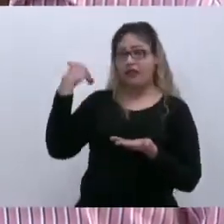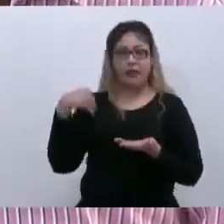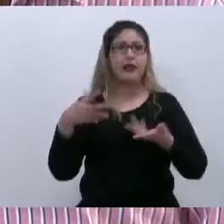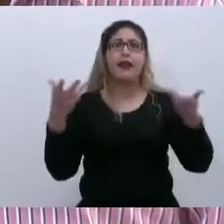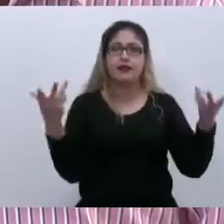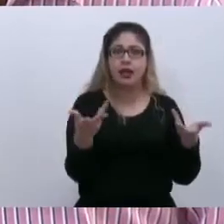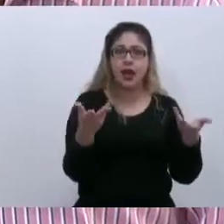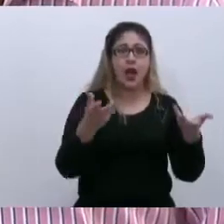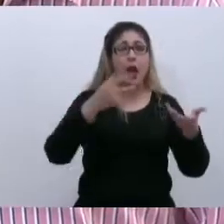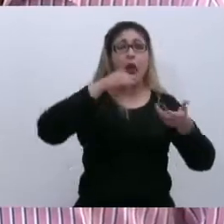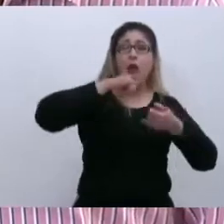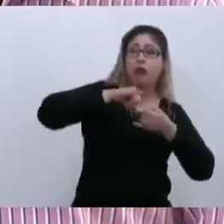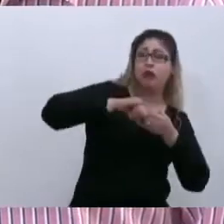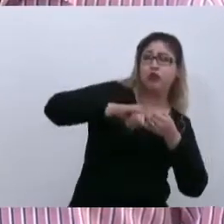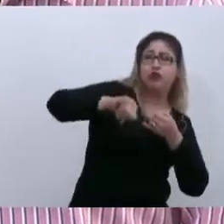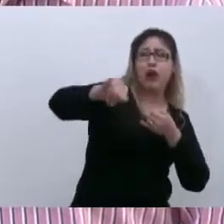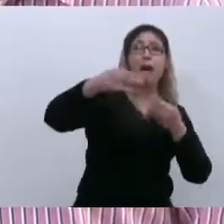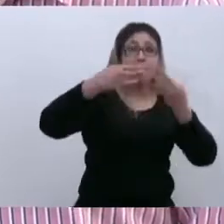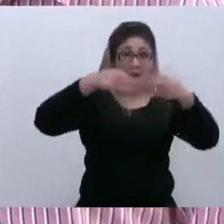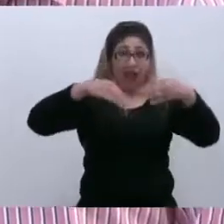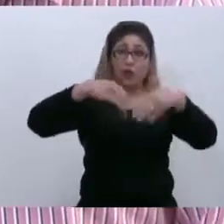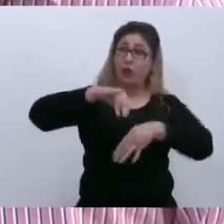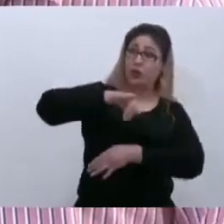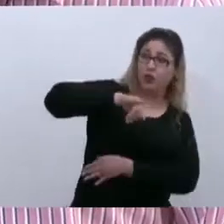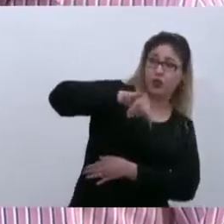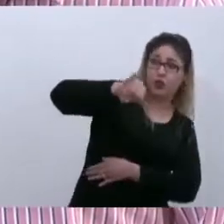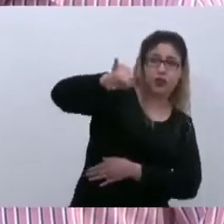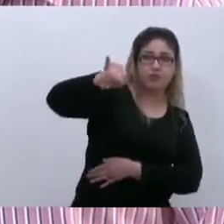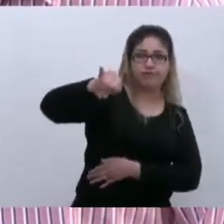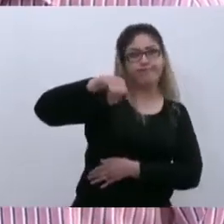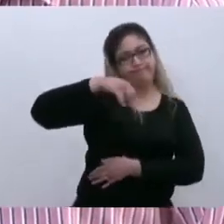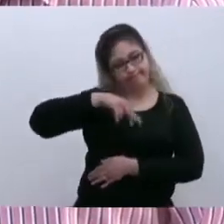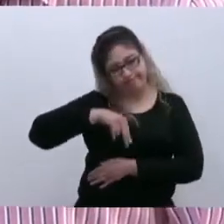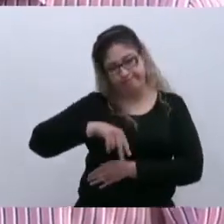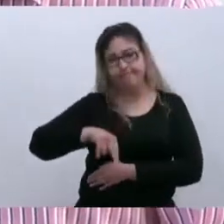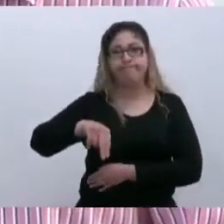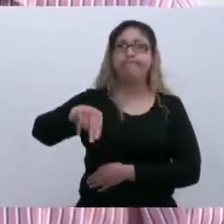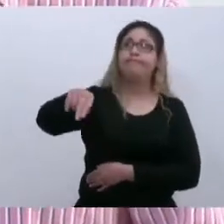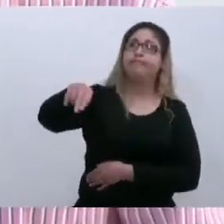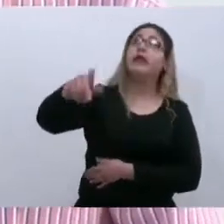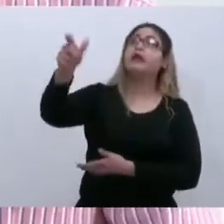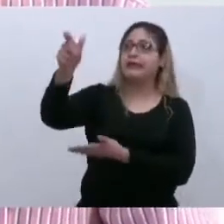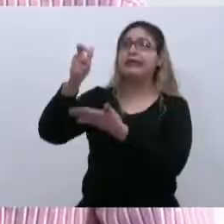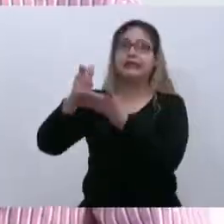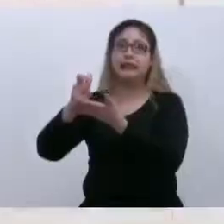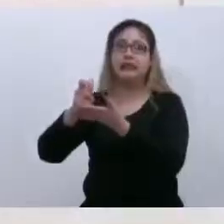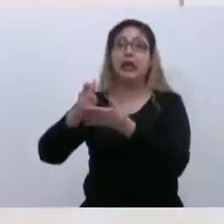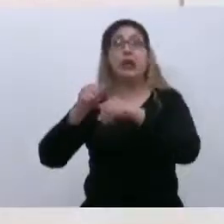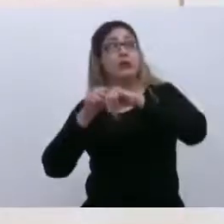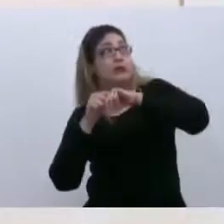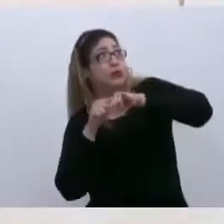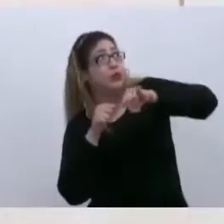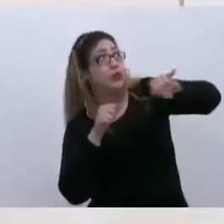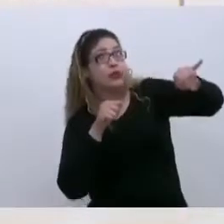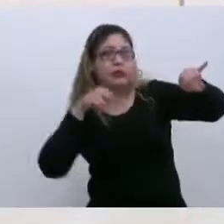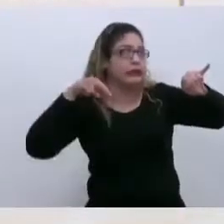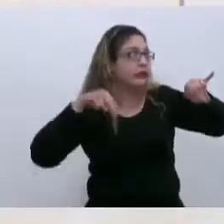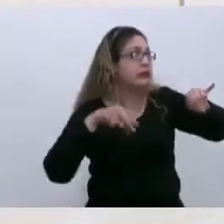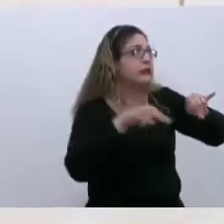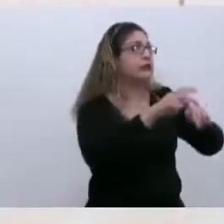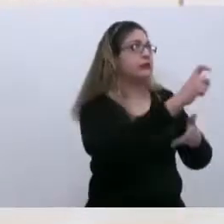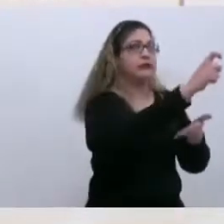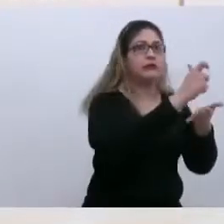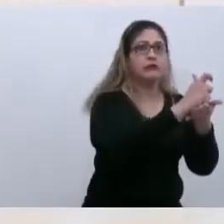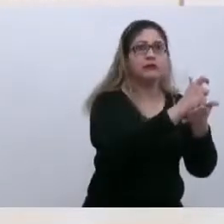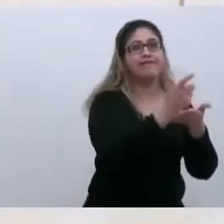tiempo. También aquí en Durango se otorgaron 28.000